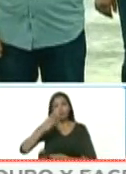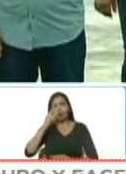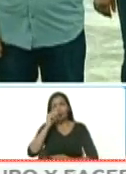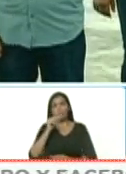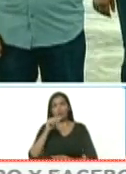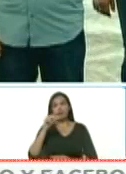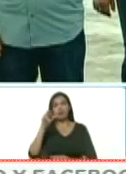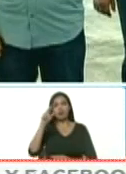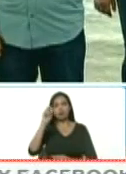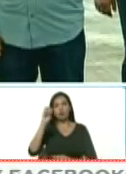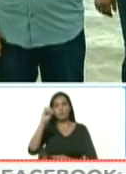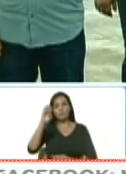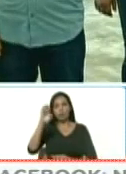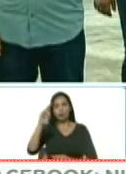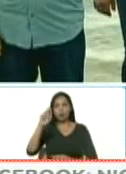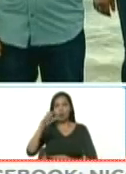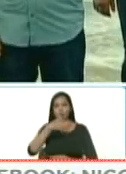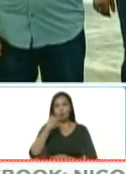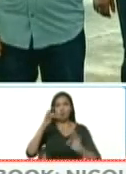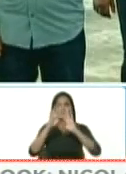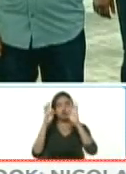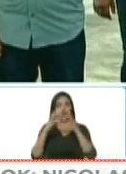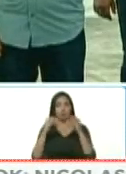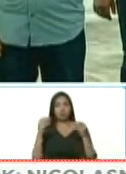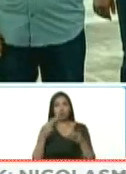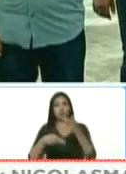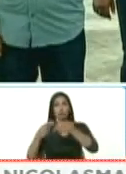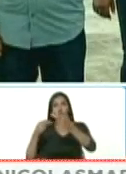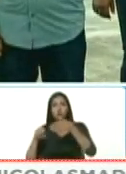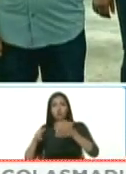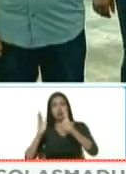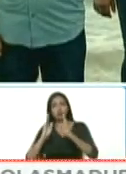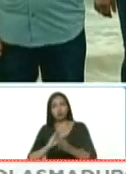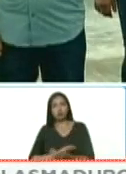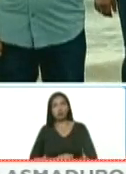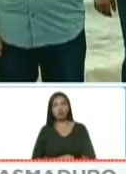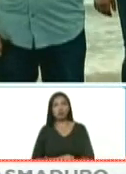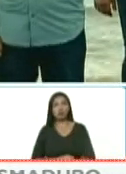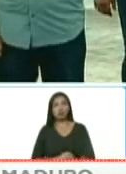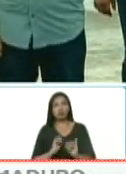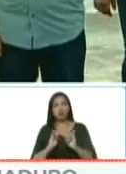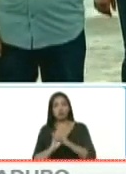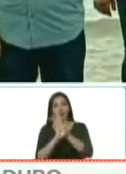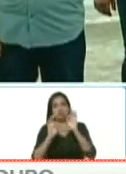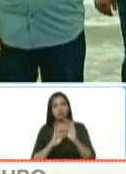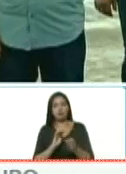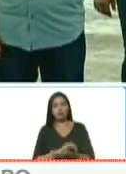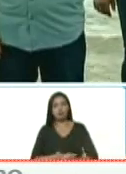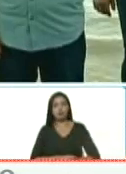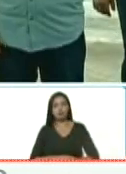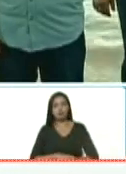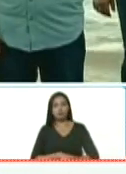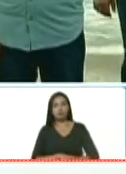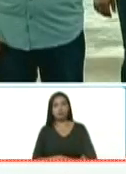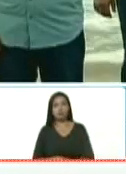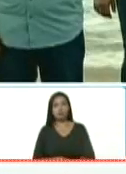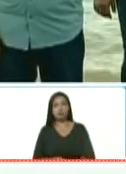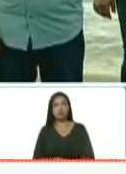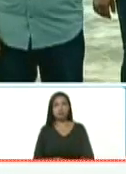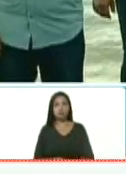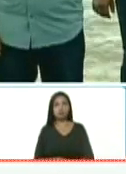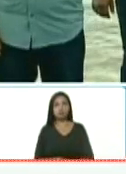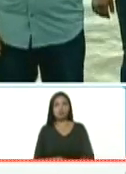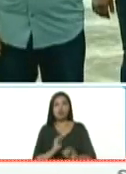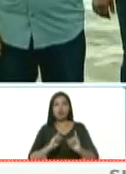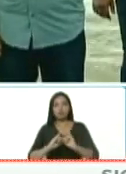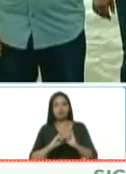Romero, la mejor forma de resistir es construir. Por ahí van las cosas, por ahí van los tiros, señores oficiales. Por